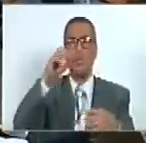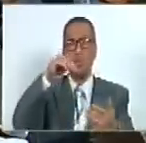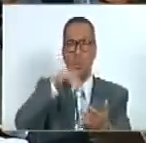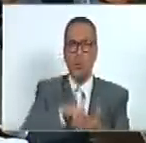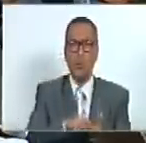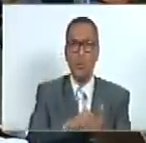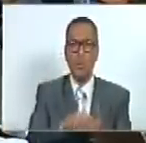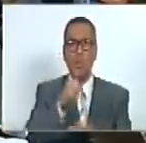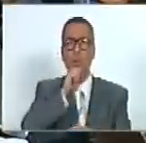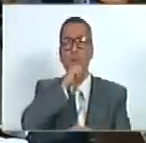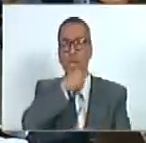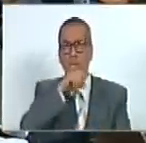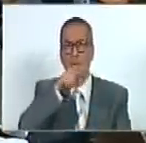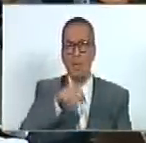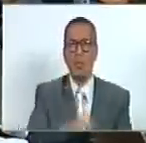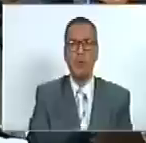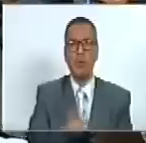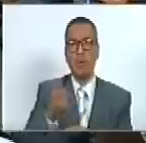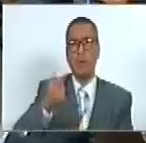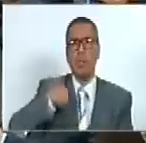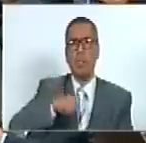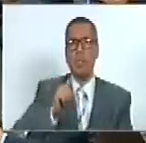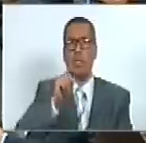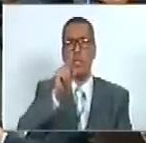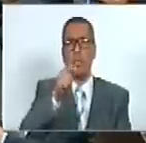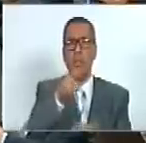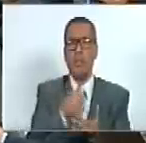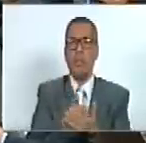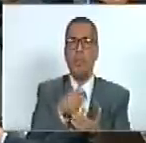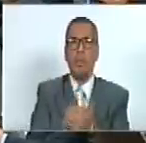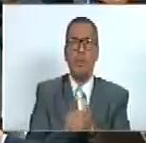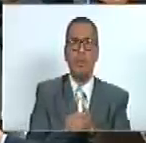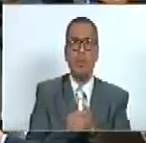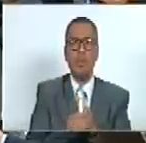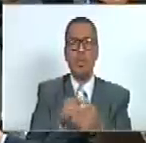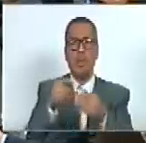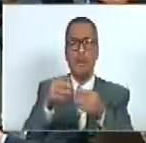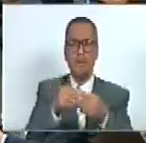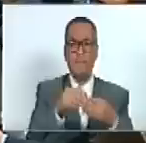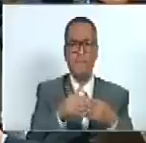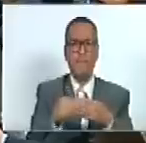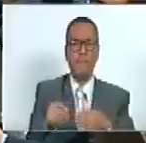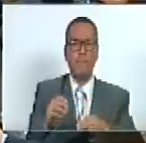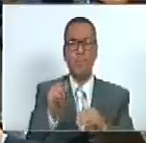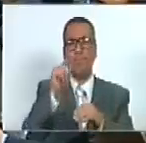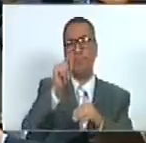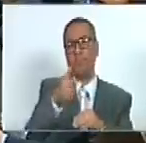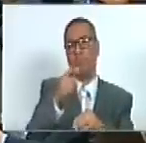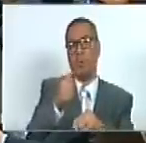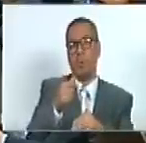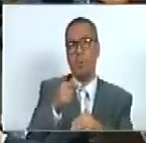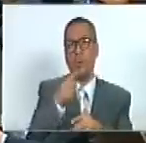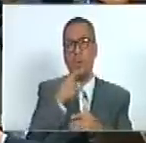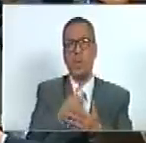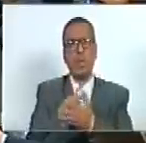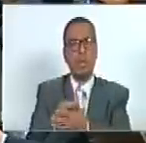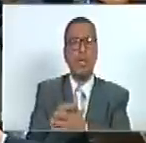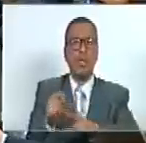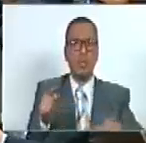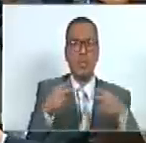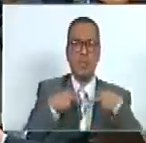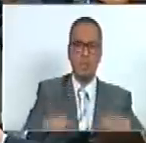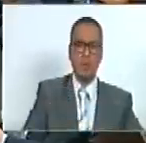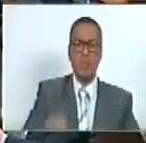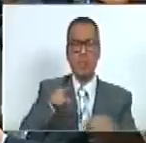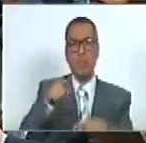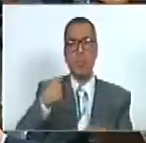5.200.000 jubilados y pensionados tienen unas reivindicaciones y unas bonificaciones miserables y que no dignifican su vida. Es